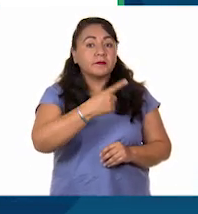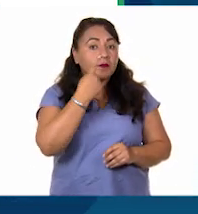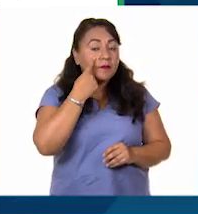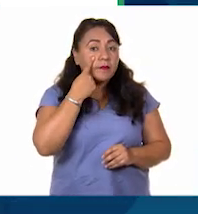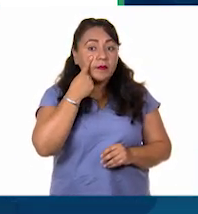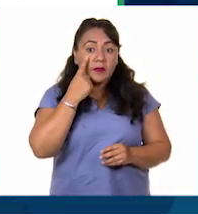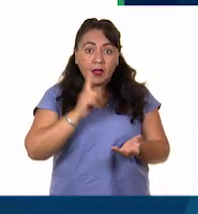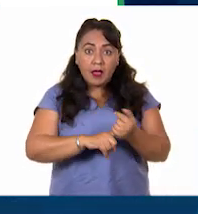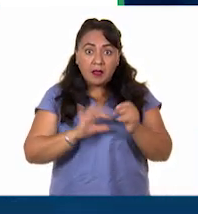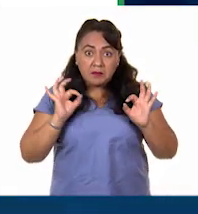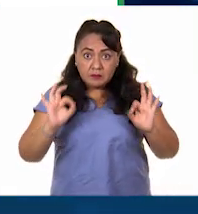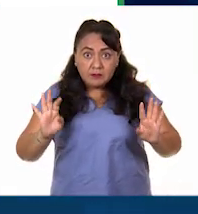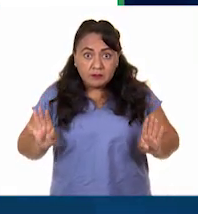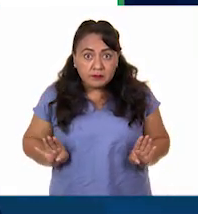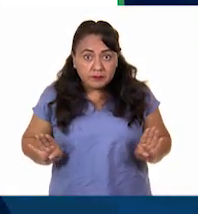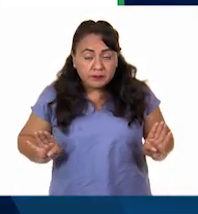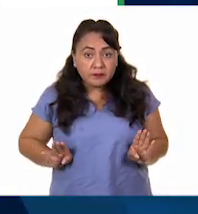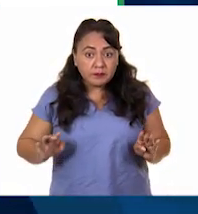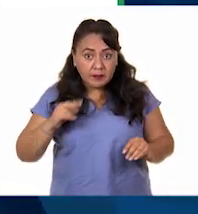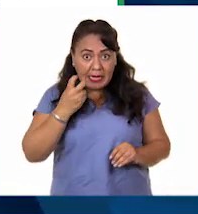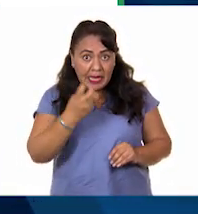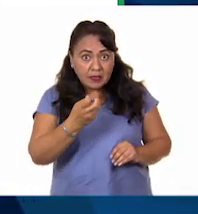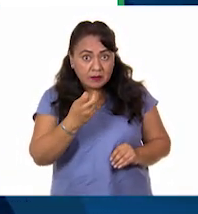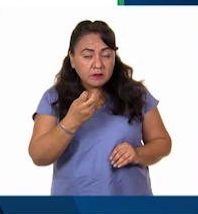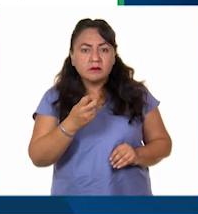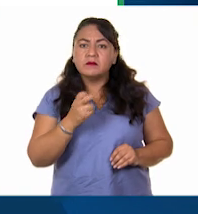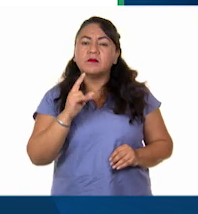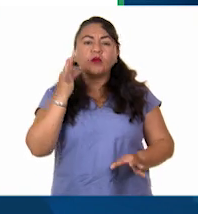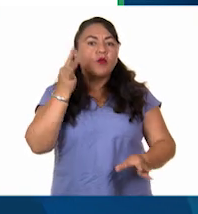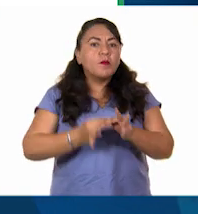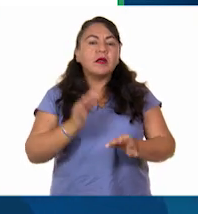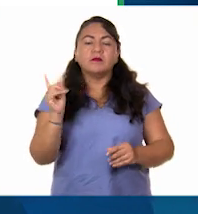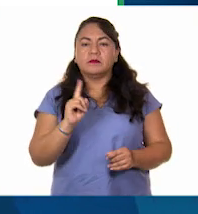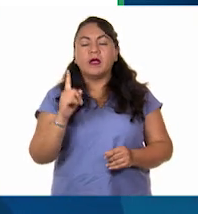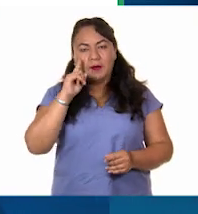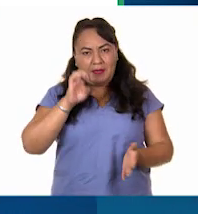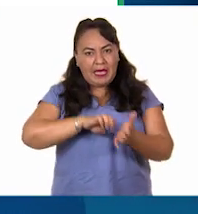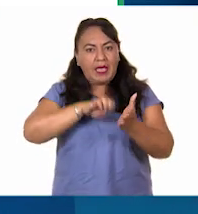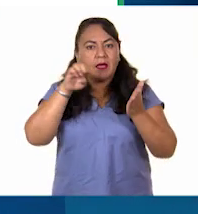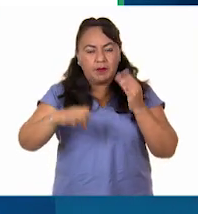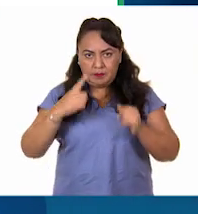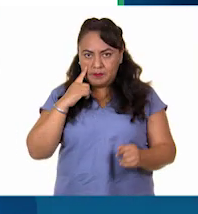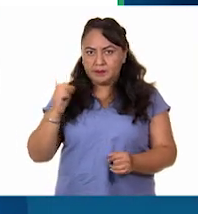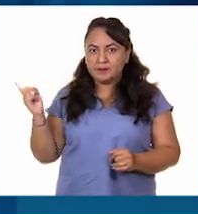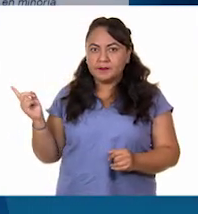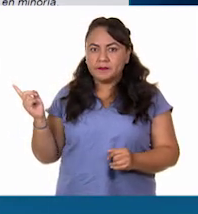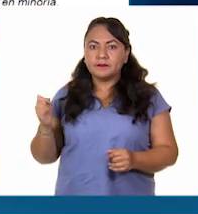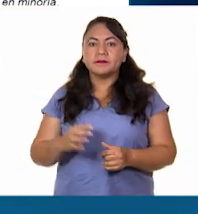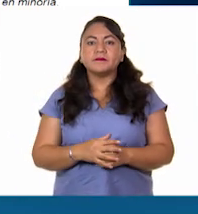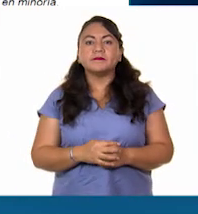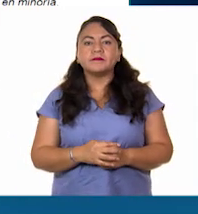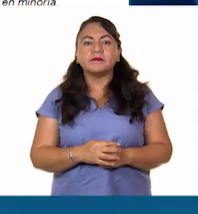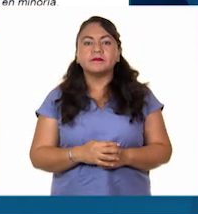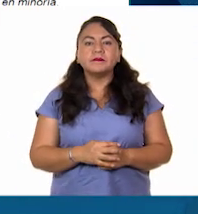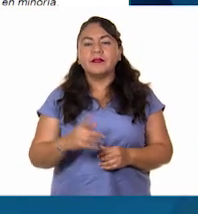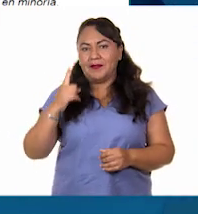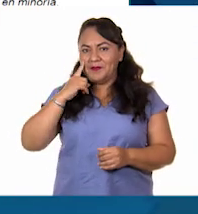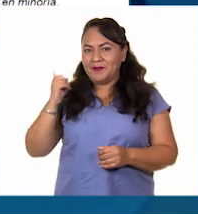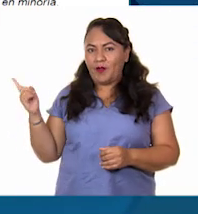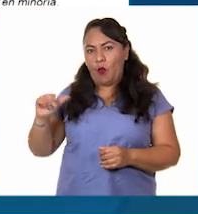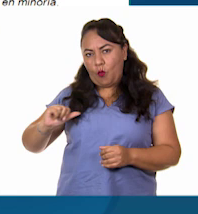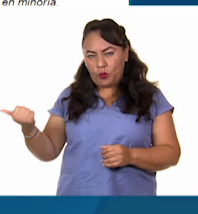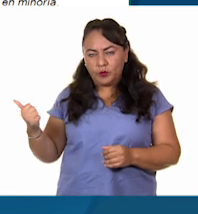se cumple la articulación de los contenidos. Vamos a ver otro ejemplo, ¿les parece? A ver, profesor. A ver, ahí lo